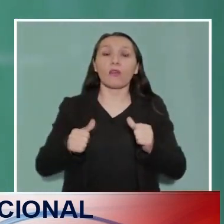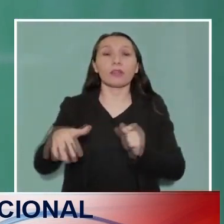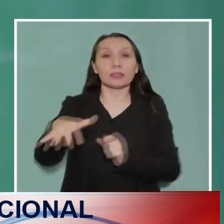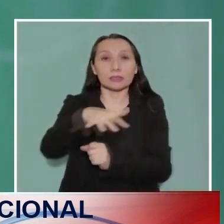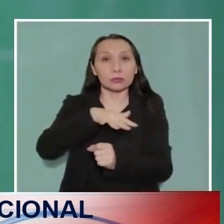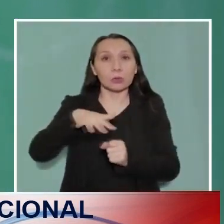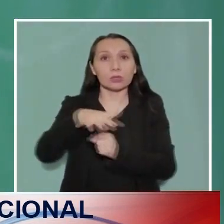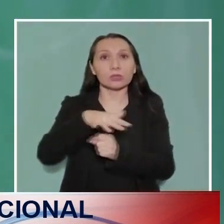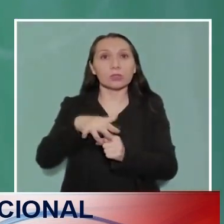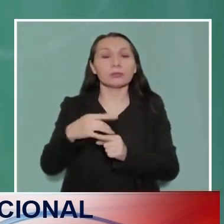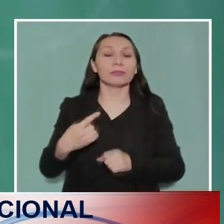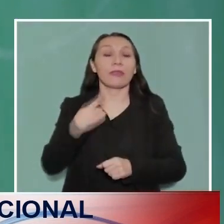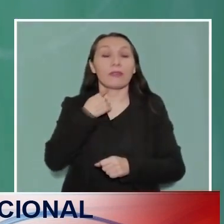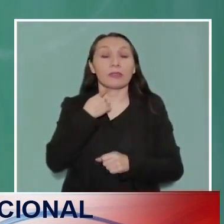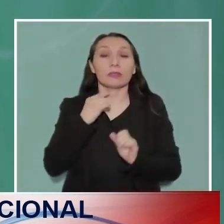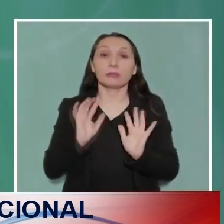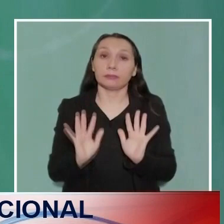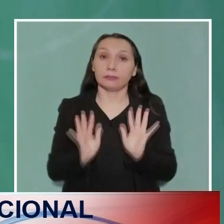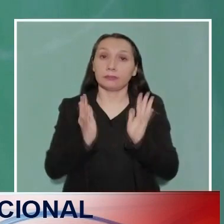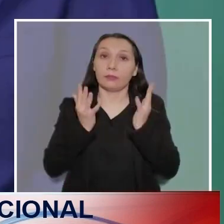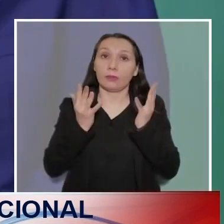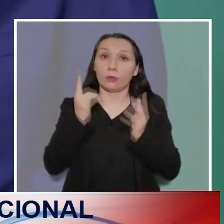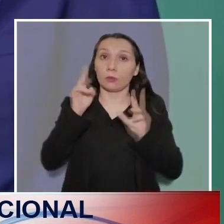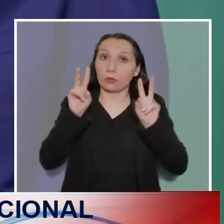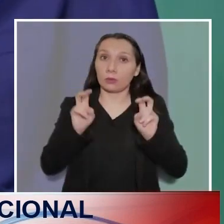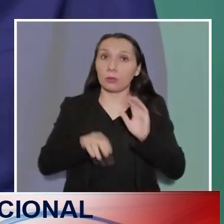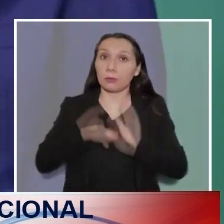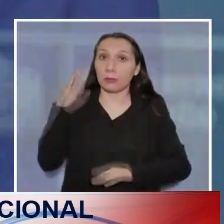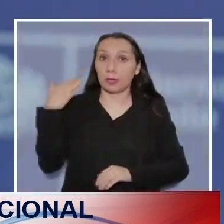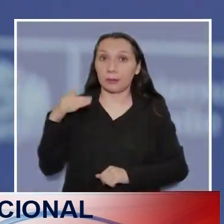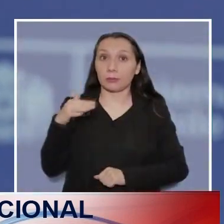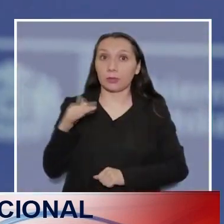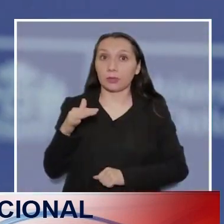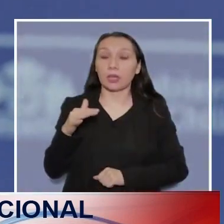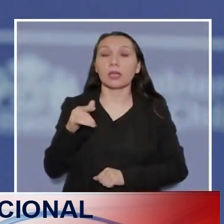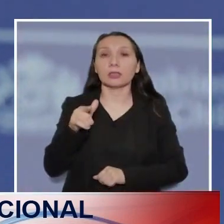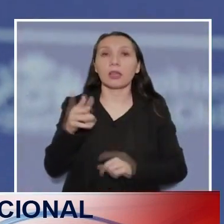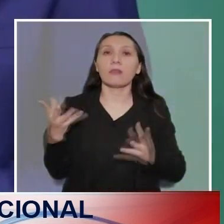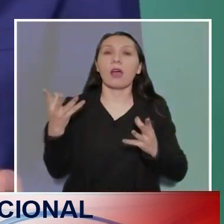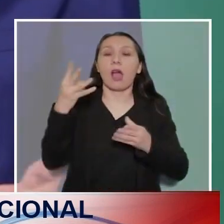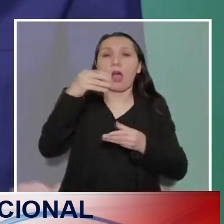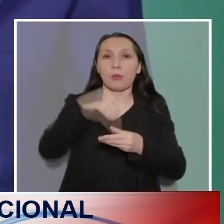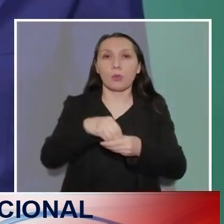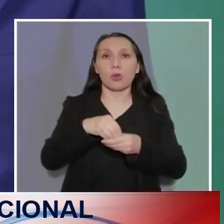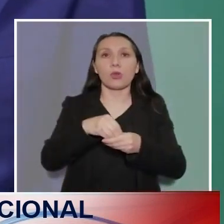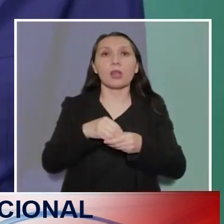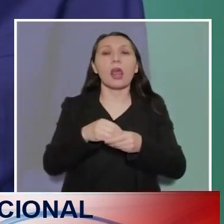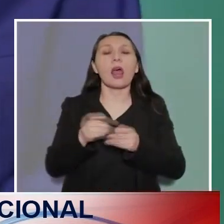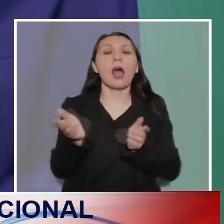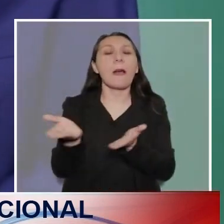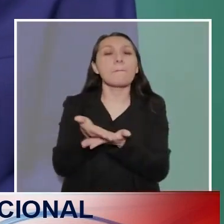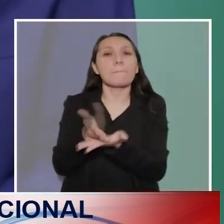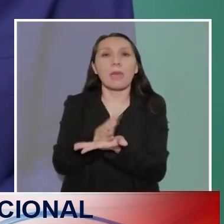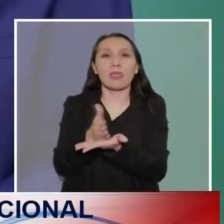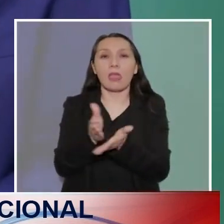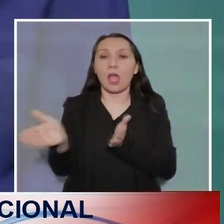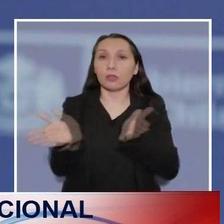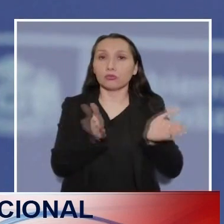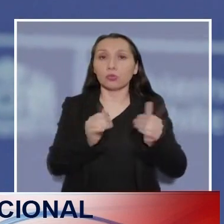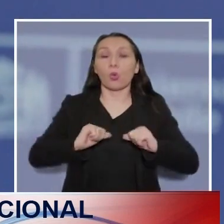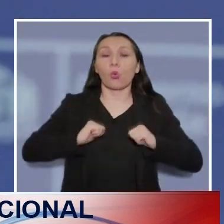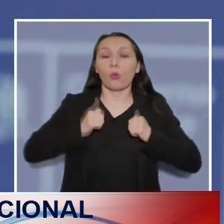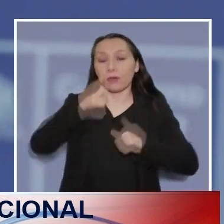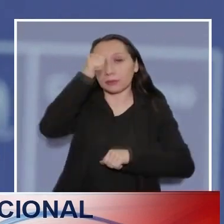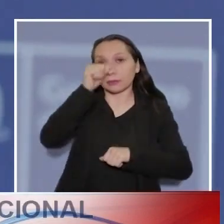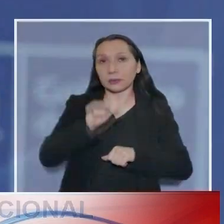cierre definitivo al Servicio Nacional de Menores. La Seremi de Justicia y Derechos Humanos de Valparaíso, Paula Gutiérrez Buenchuleo,